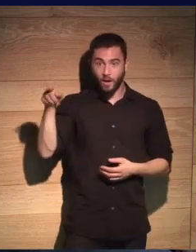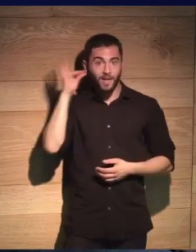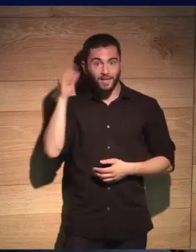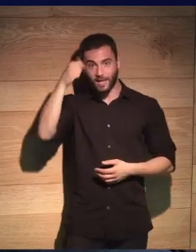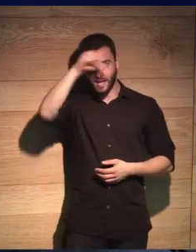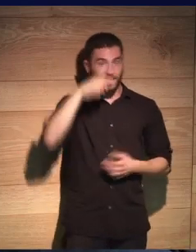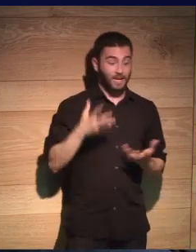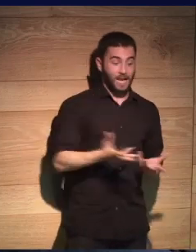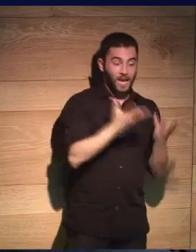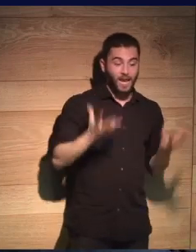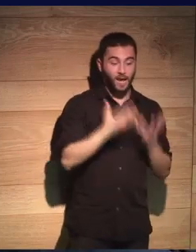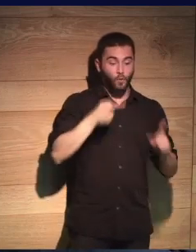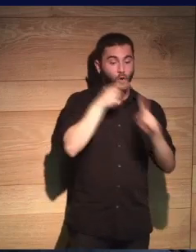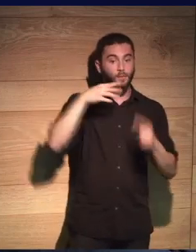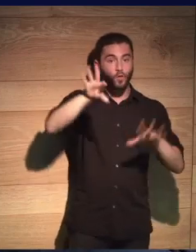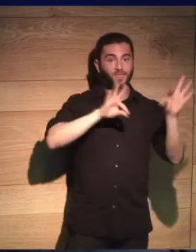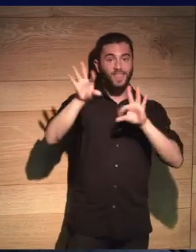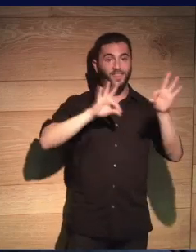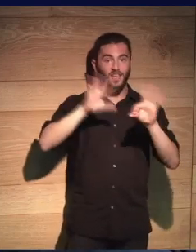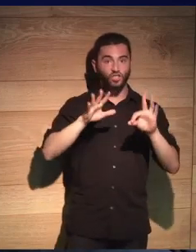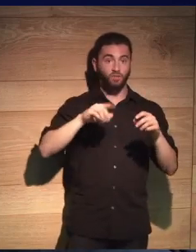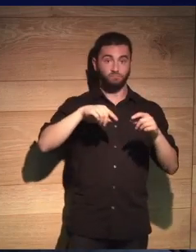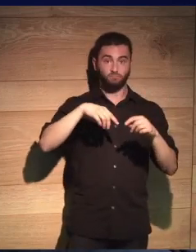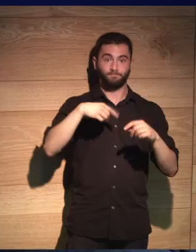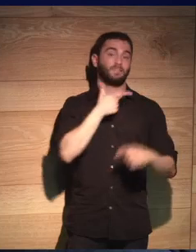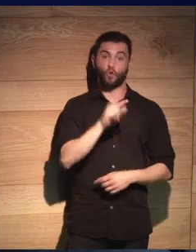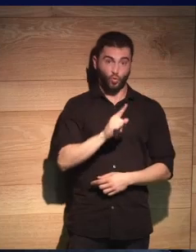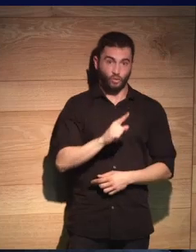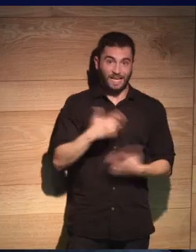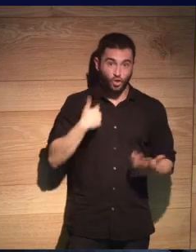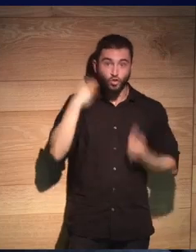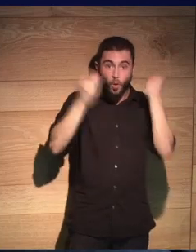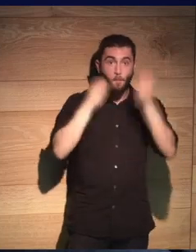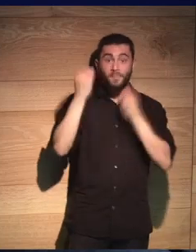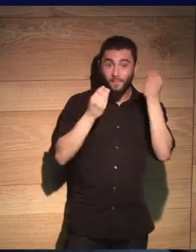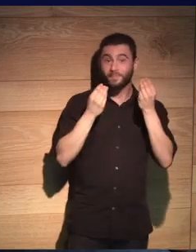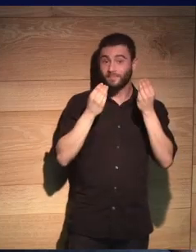tomar ciertas decisiones que no gustaron nada. De hecho, yo creo que eso es lo que